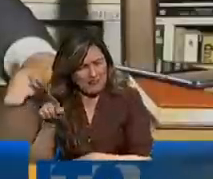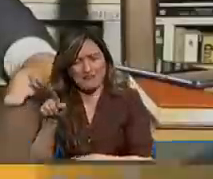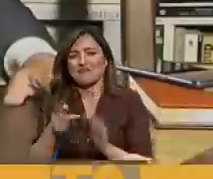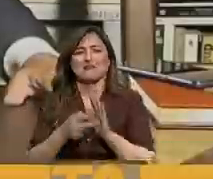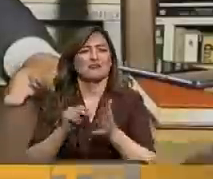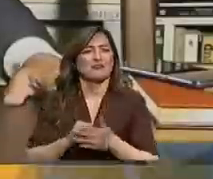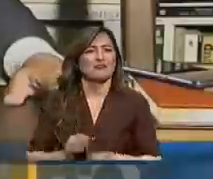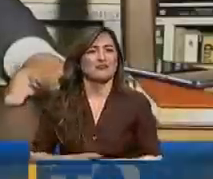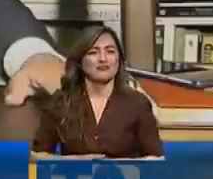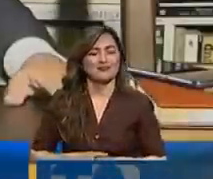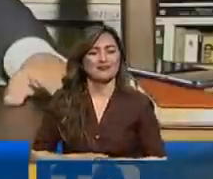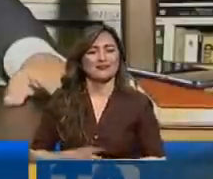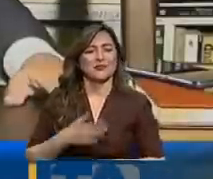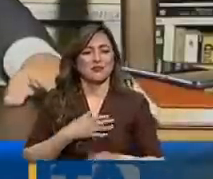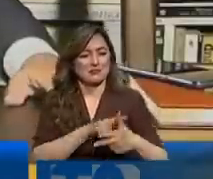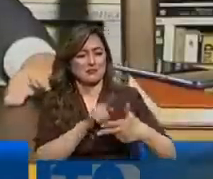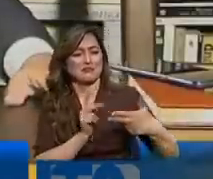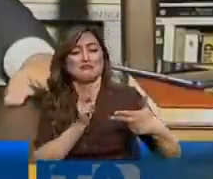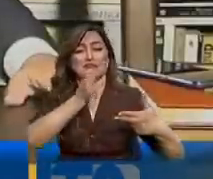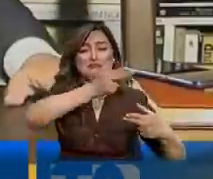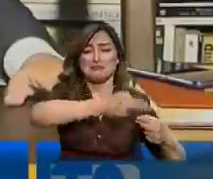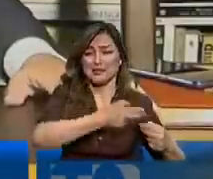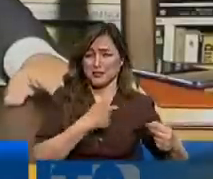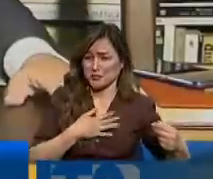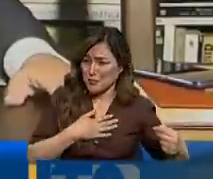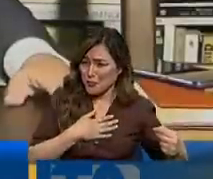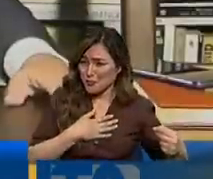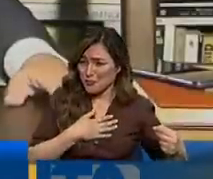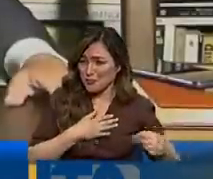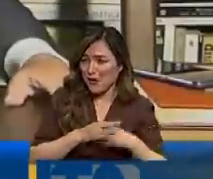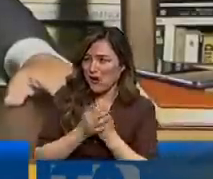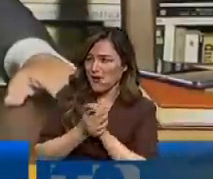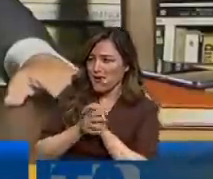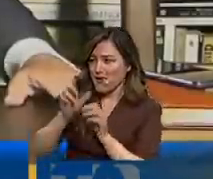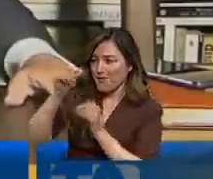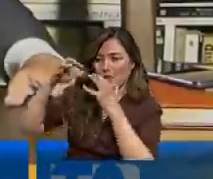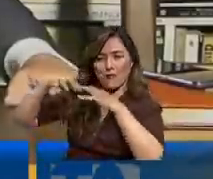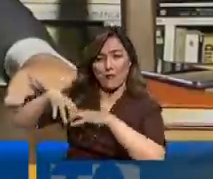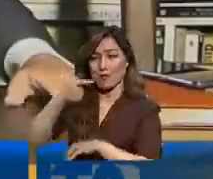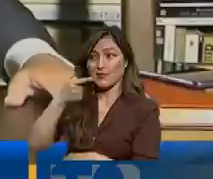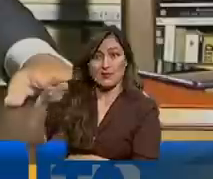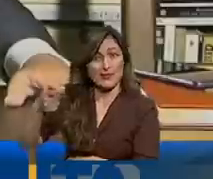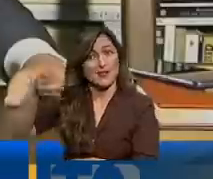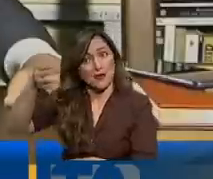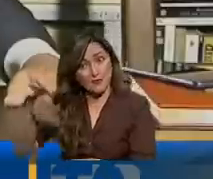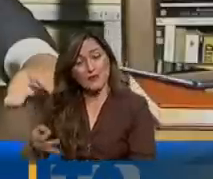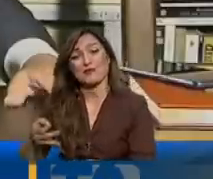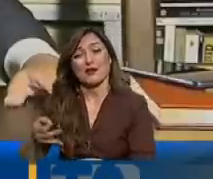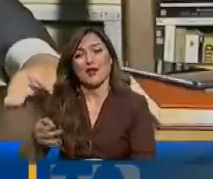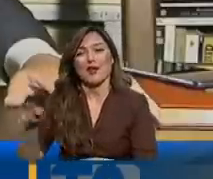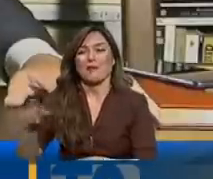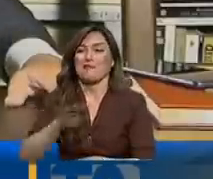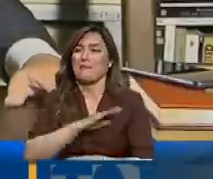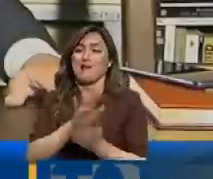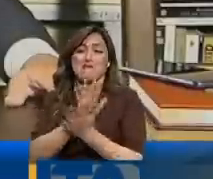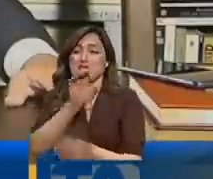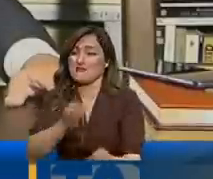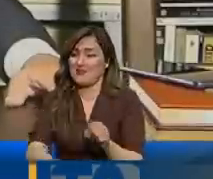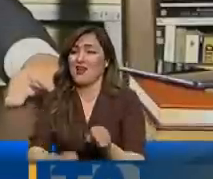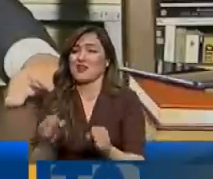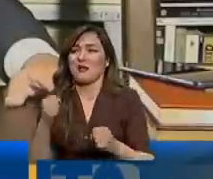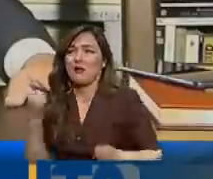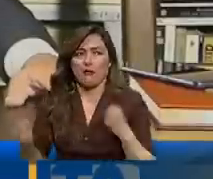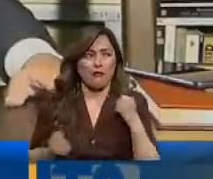no formo parte de ningún triunvirato de carácter conspirativo, como usted lo ha afirmado con mala fe y